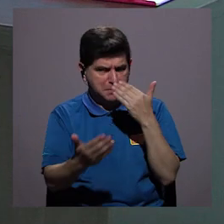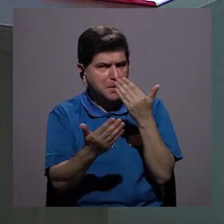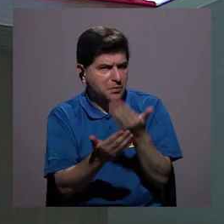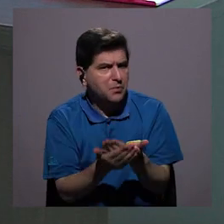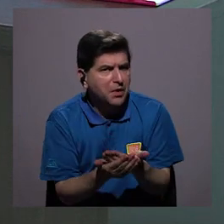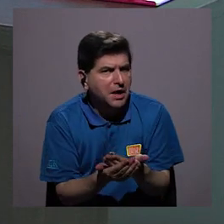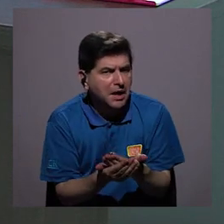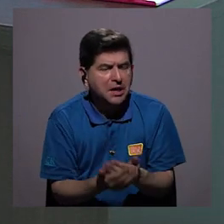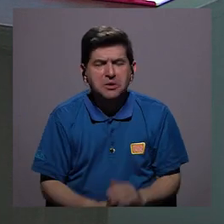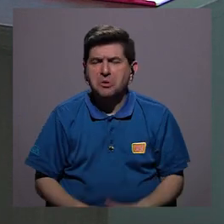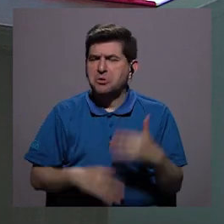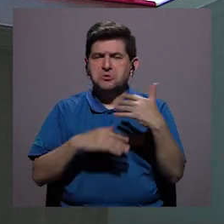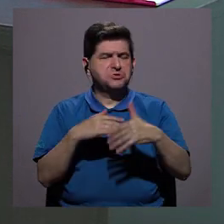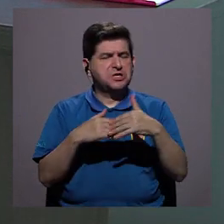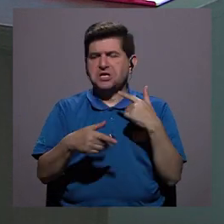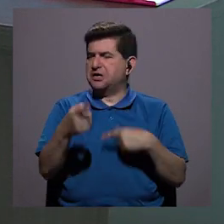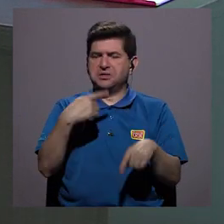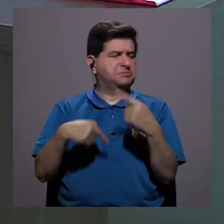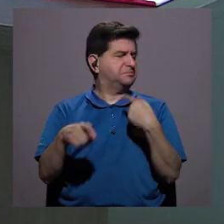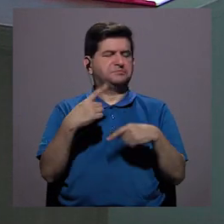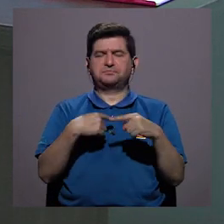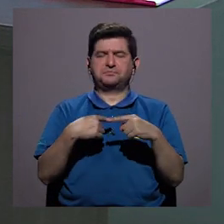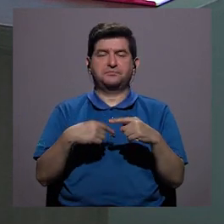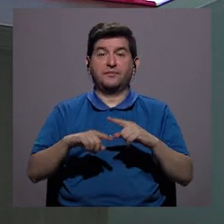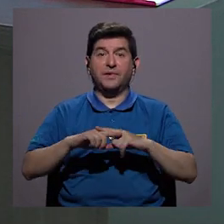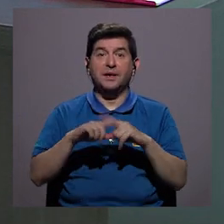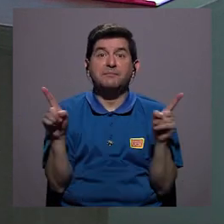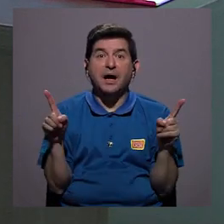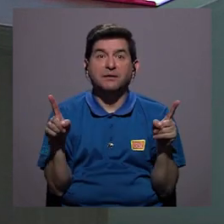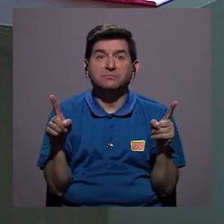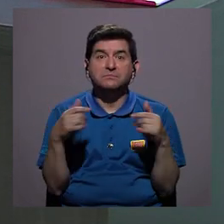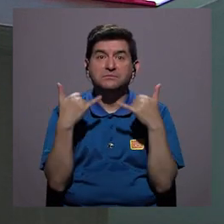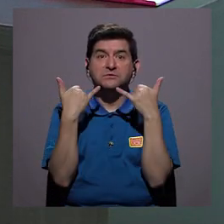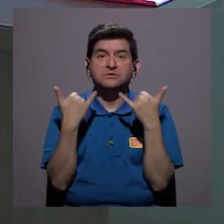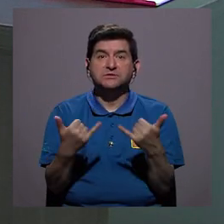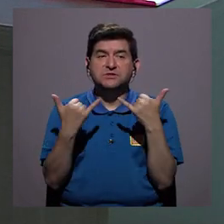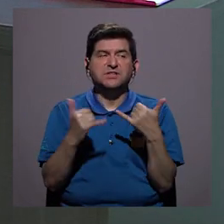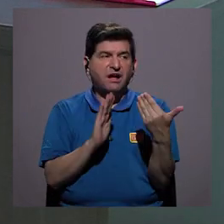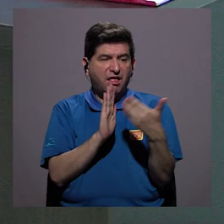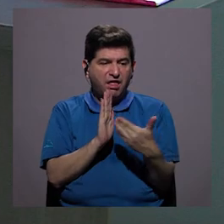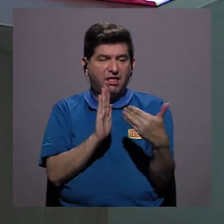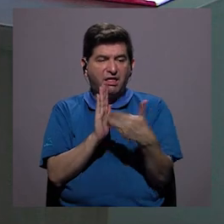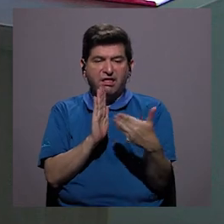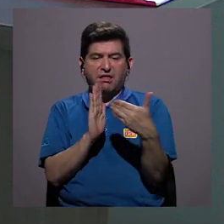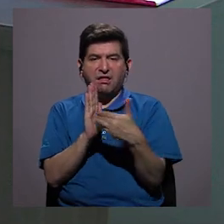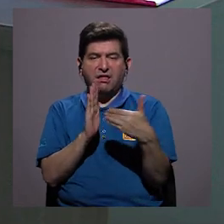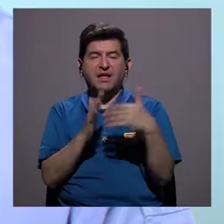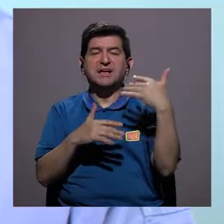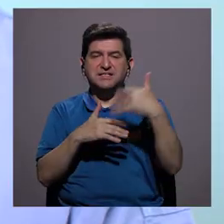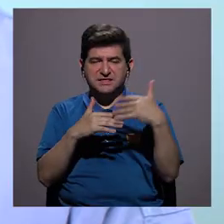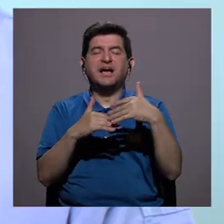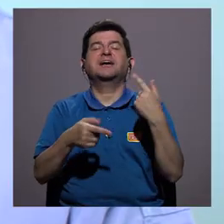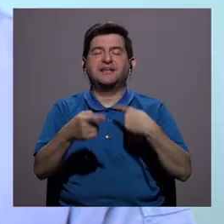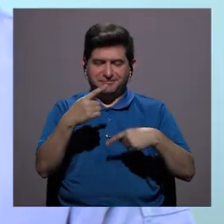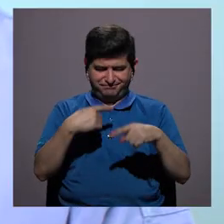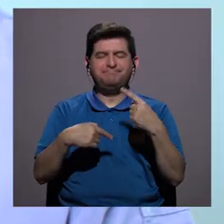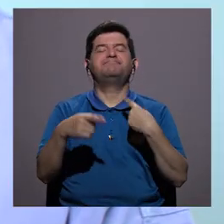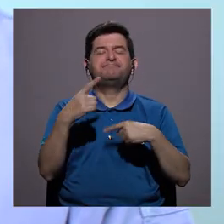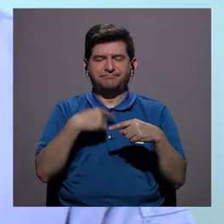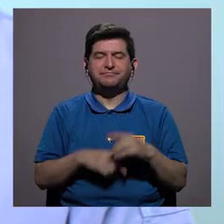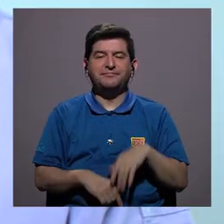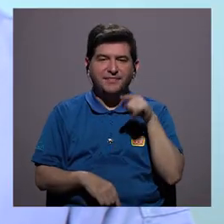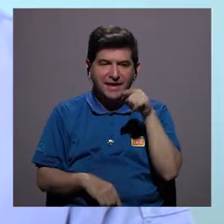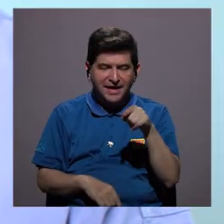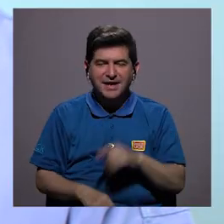está bueno, está competente, la sangre no se devuelve. Pero si ya se ha venido dañando, la sangre se